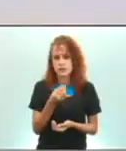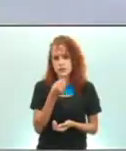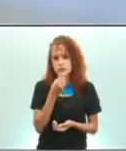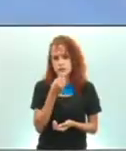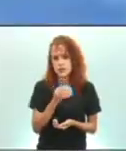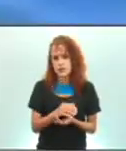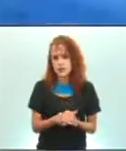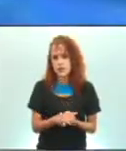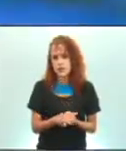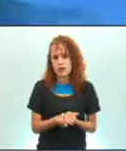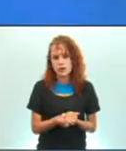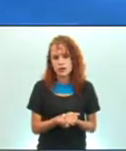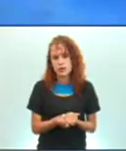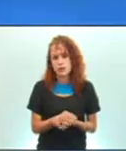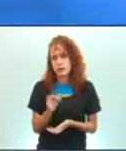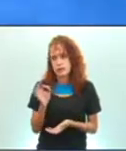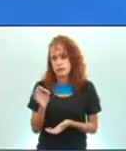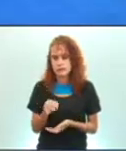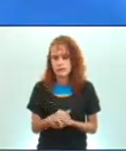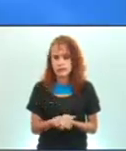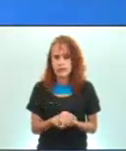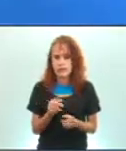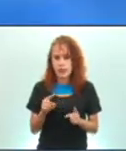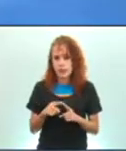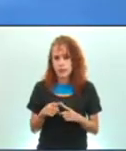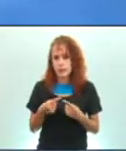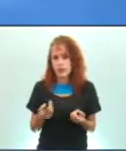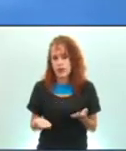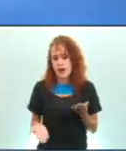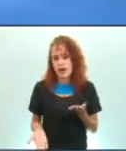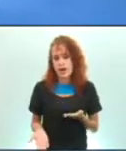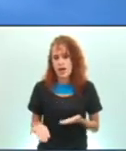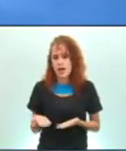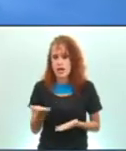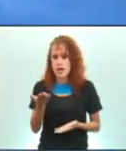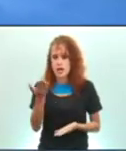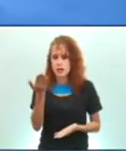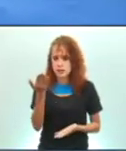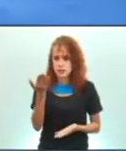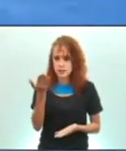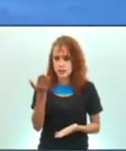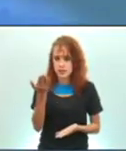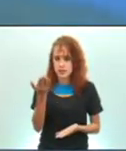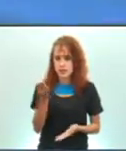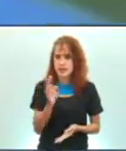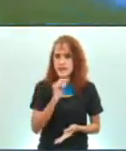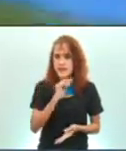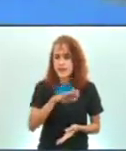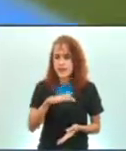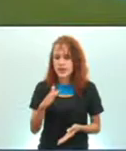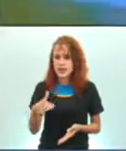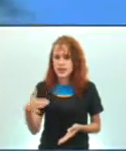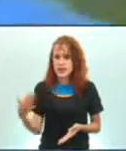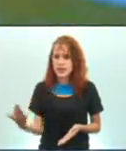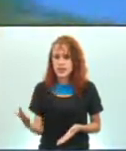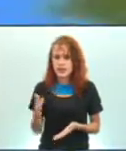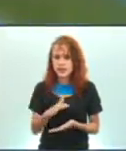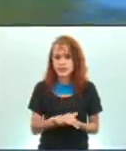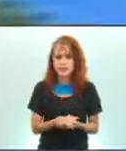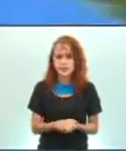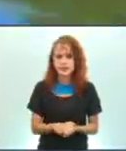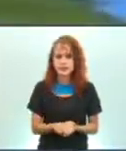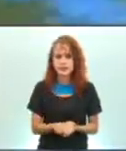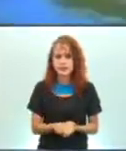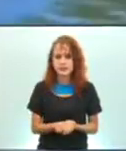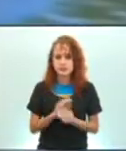Eso puede ocurrir de forma permanente por el ascenso del nivel medio del mar y la erosión que limita el hábitat de estas